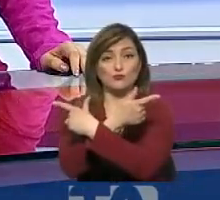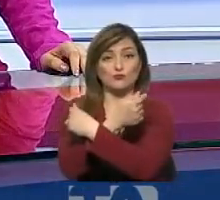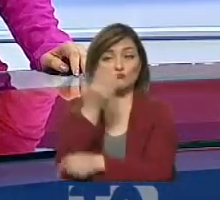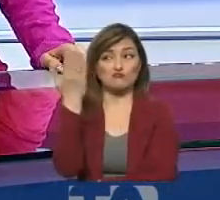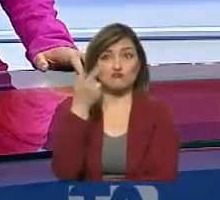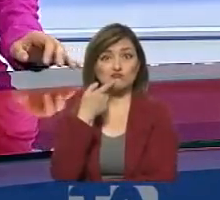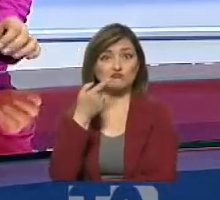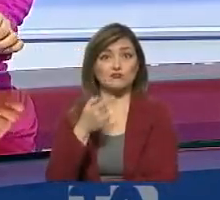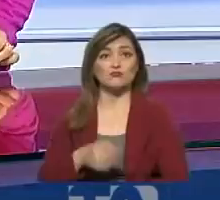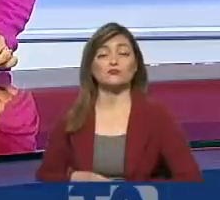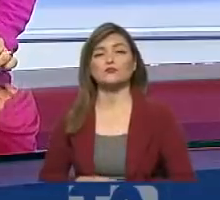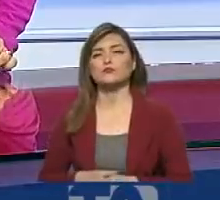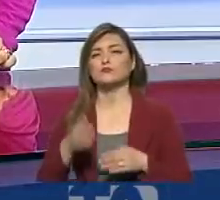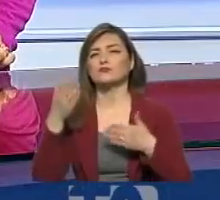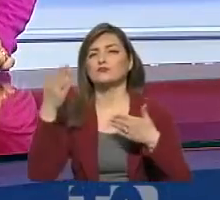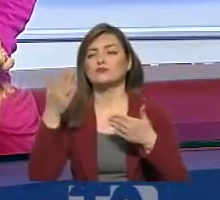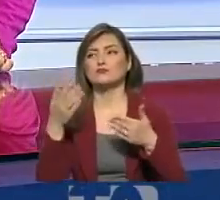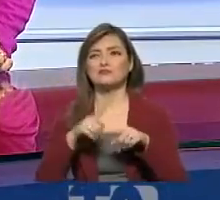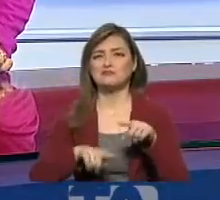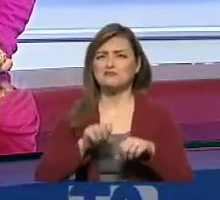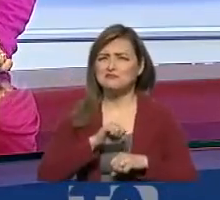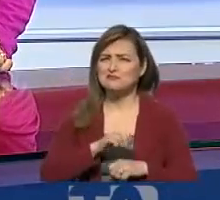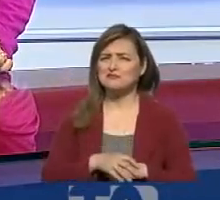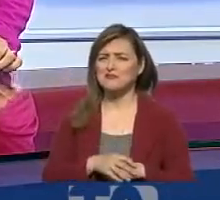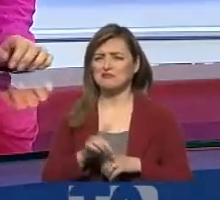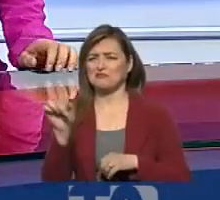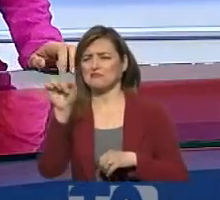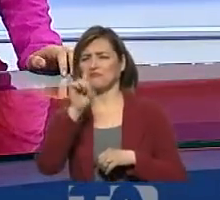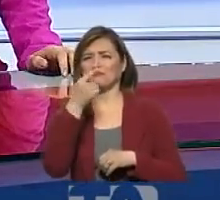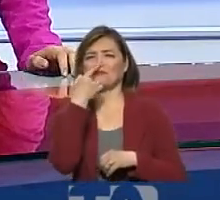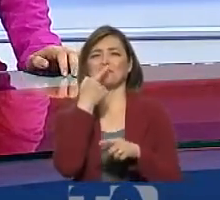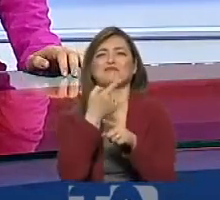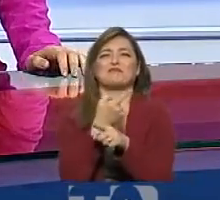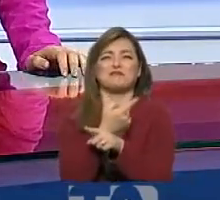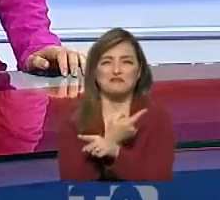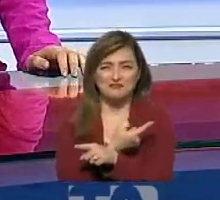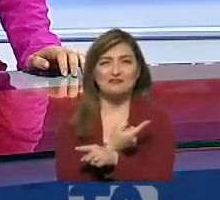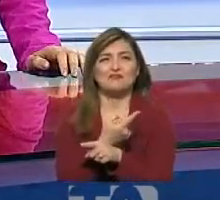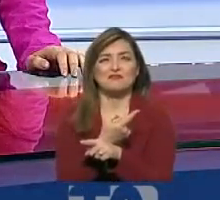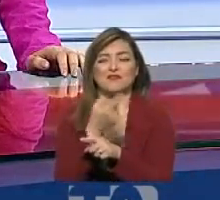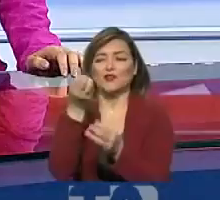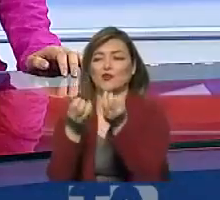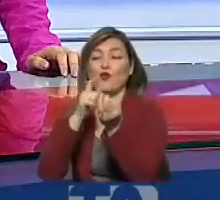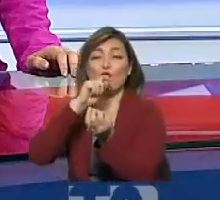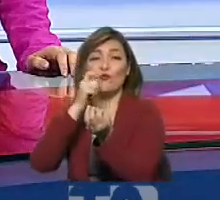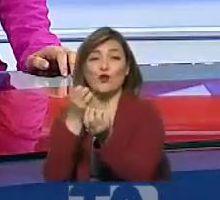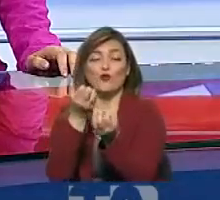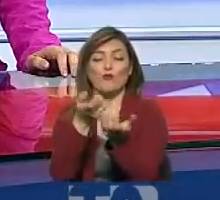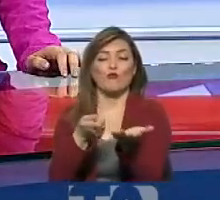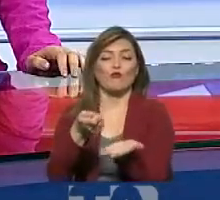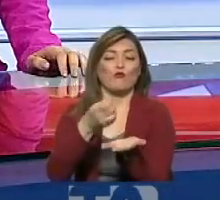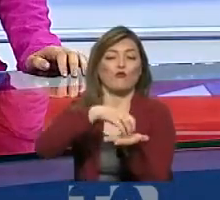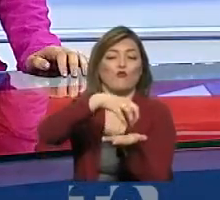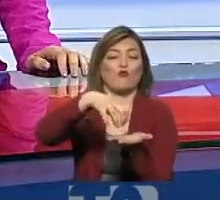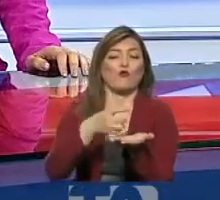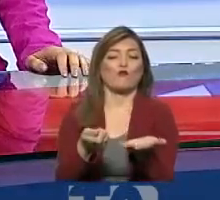Yunda señaló que en la política no hay amigos, hay intereses. En la política se puede freír granizo, así me decían y lo he comprobado. Esto lo